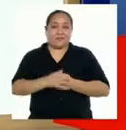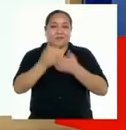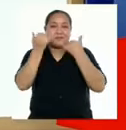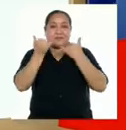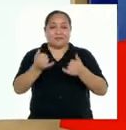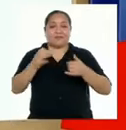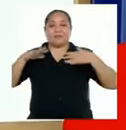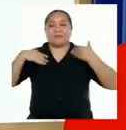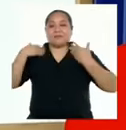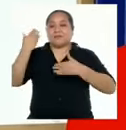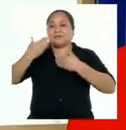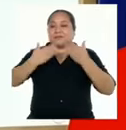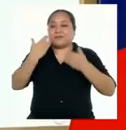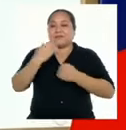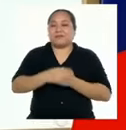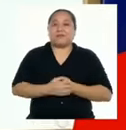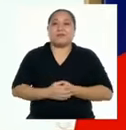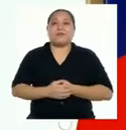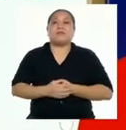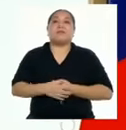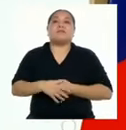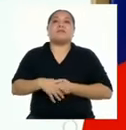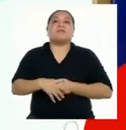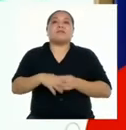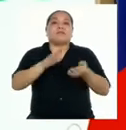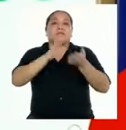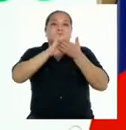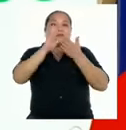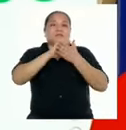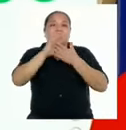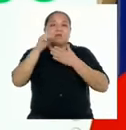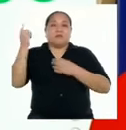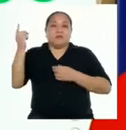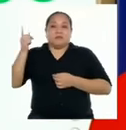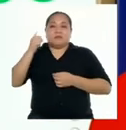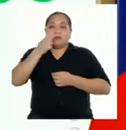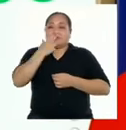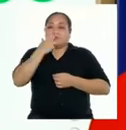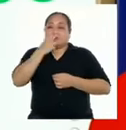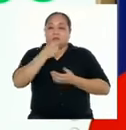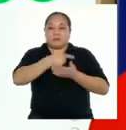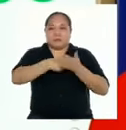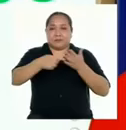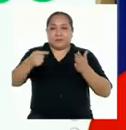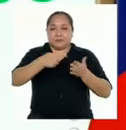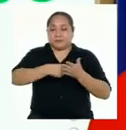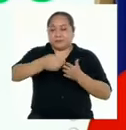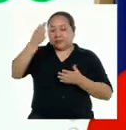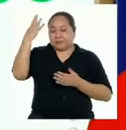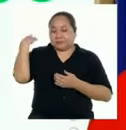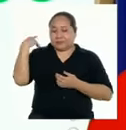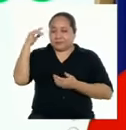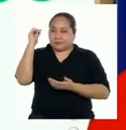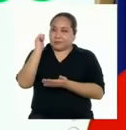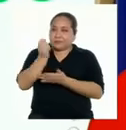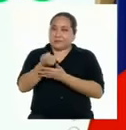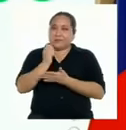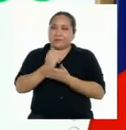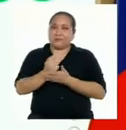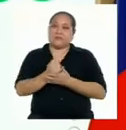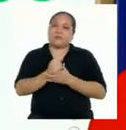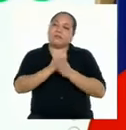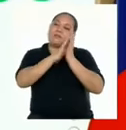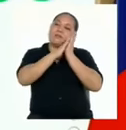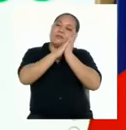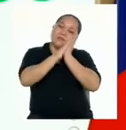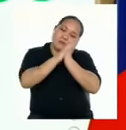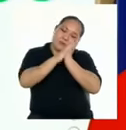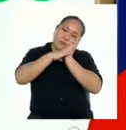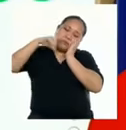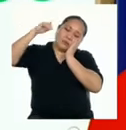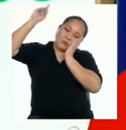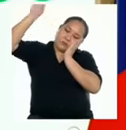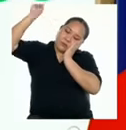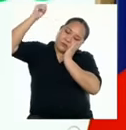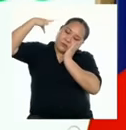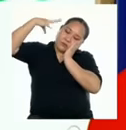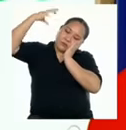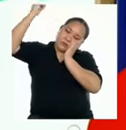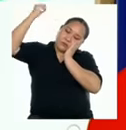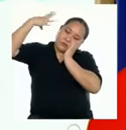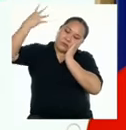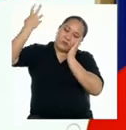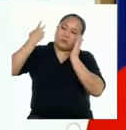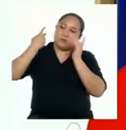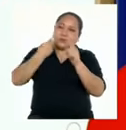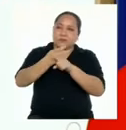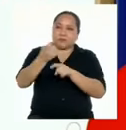Ahora podemos proceder con la apelación de Tocino, quien la semana pasada fuera sentenciado por dormir con la luz prendida, causando